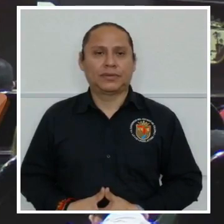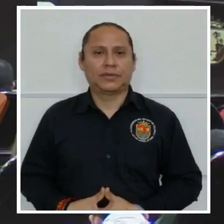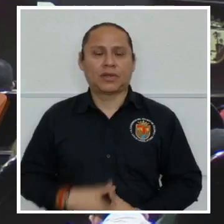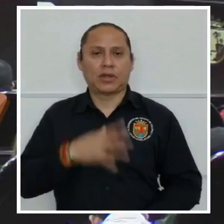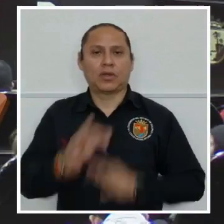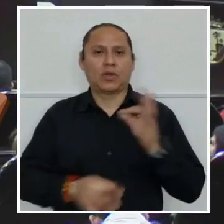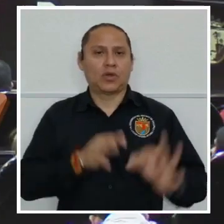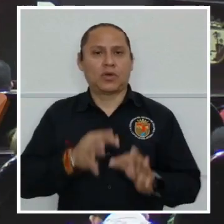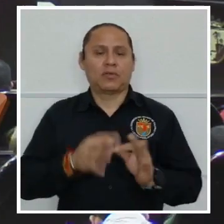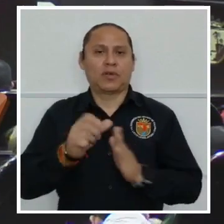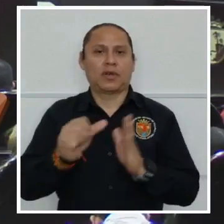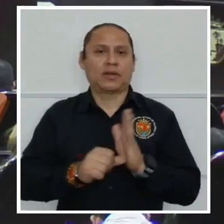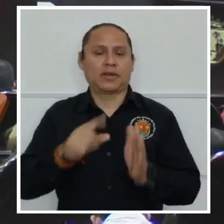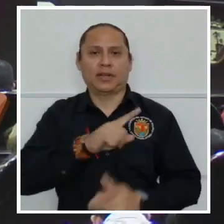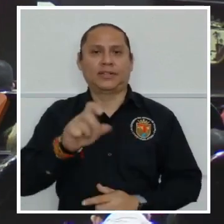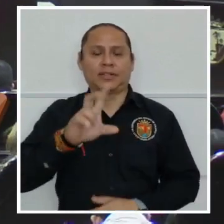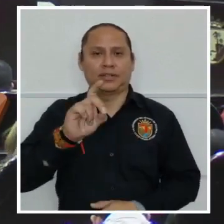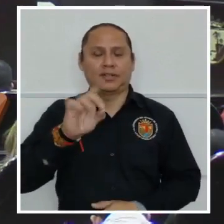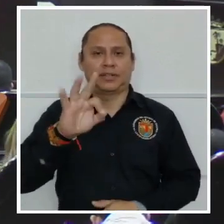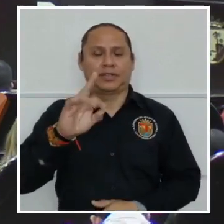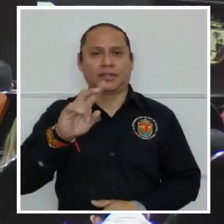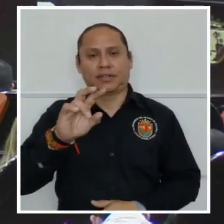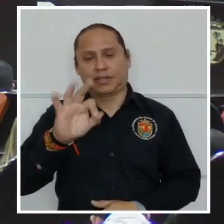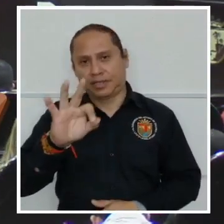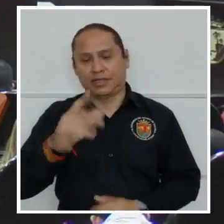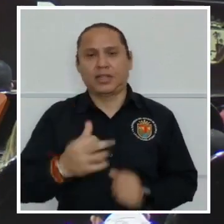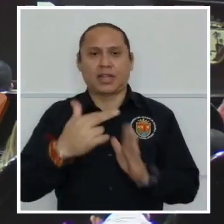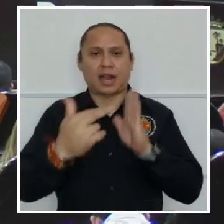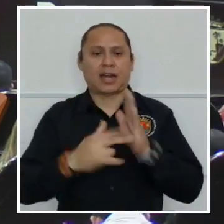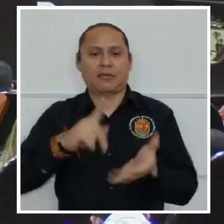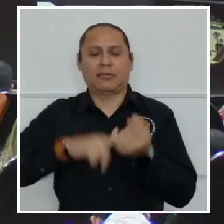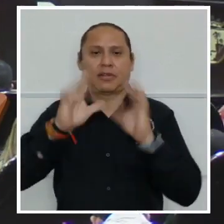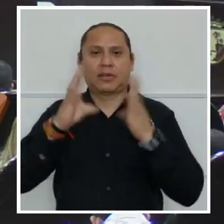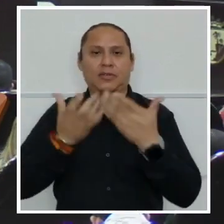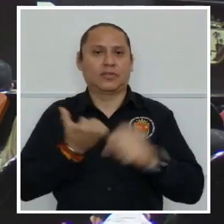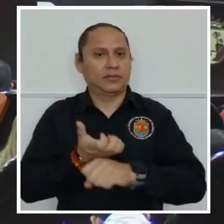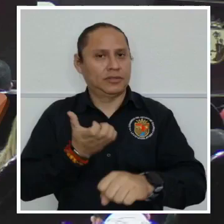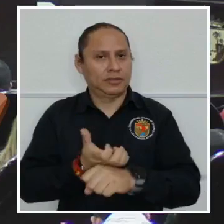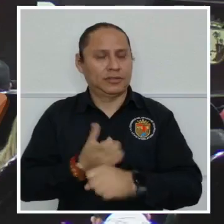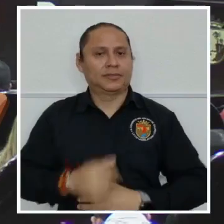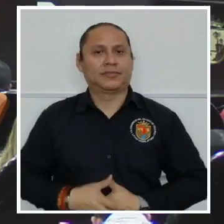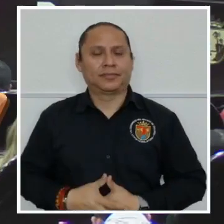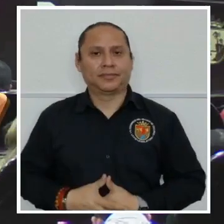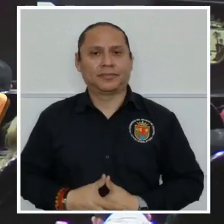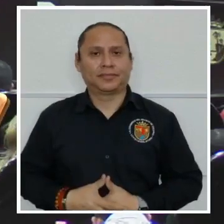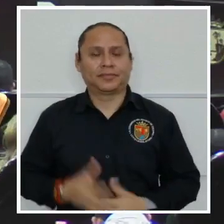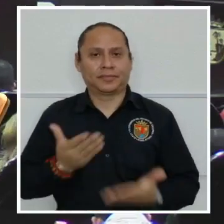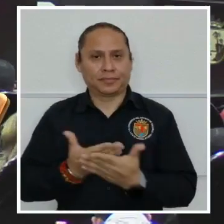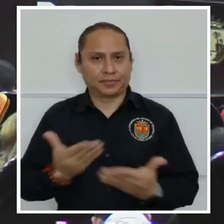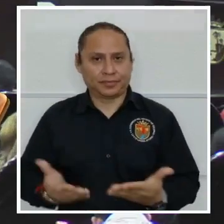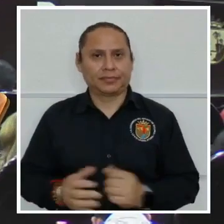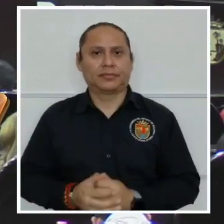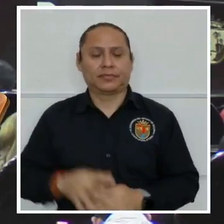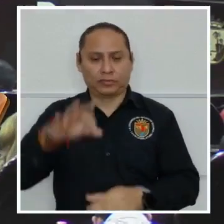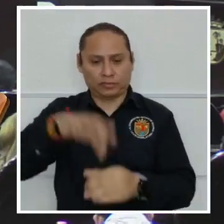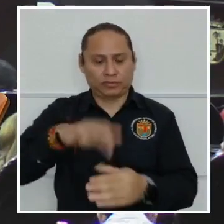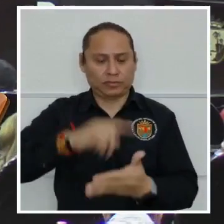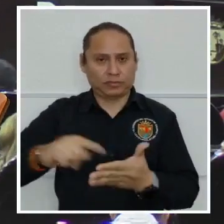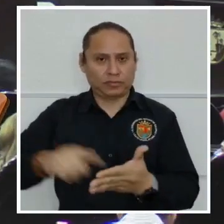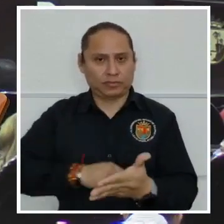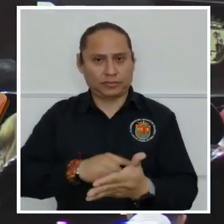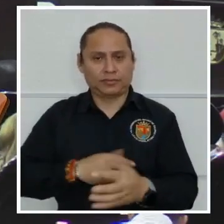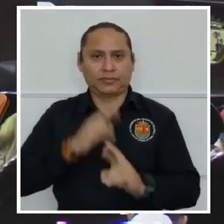En cumplimiento al artículo 133 del Reglamento Interior de este propio Poder Legislativo, procederemos a someter a